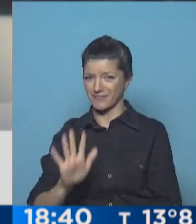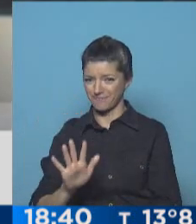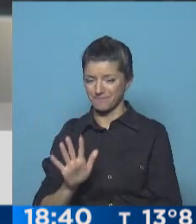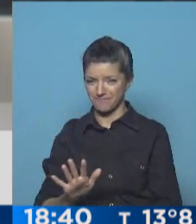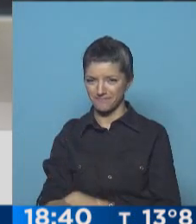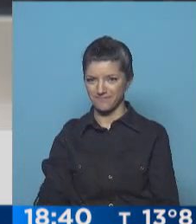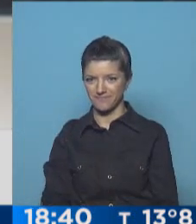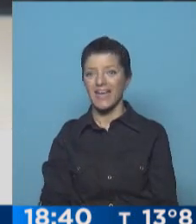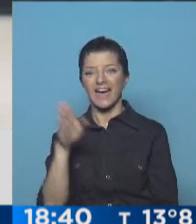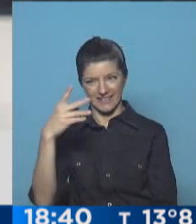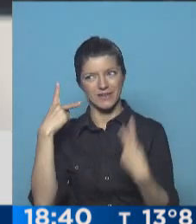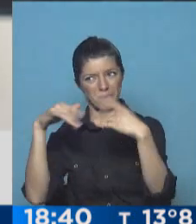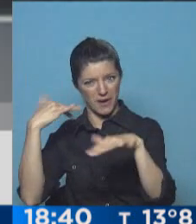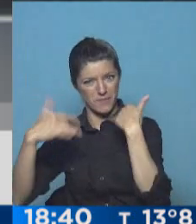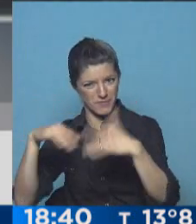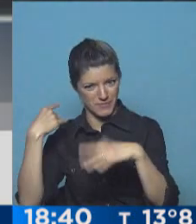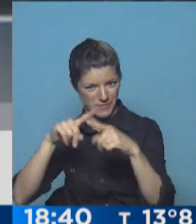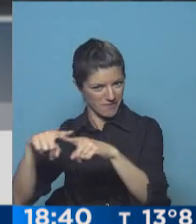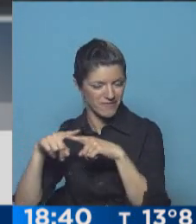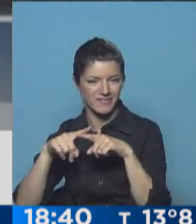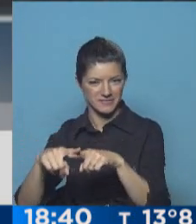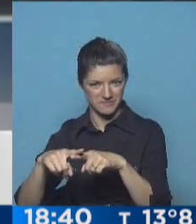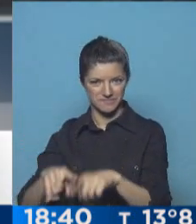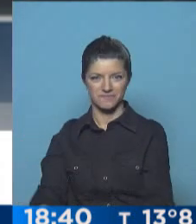me acuerdo de esa gira tumultuosa.